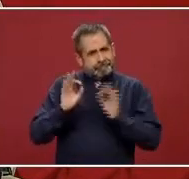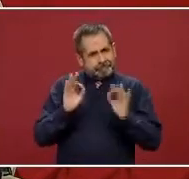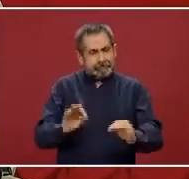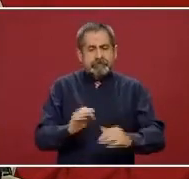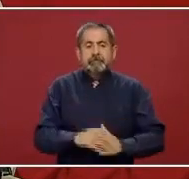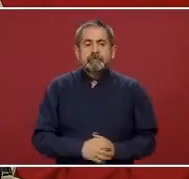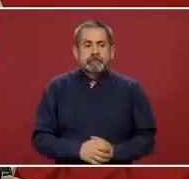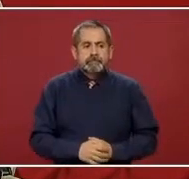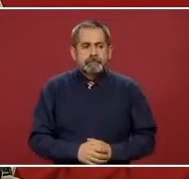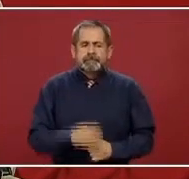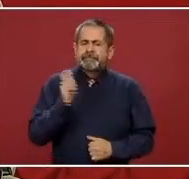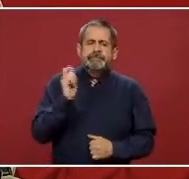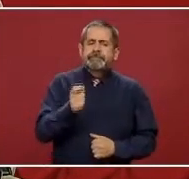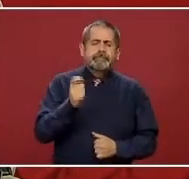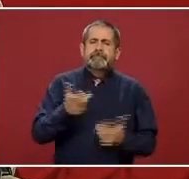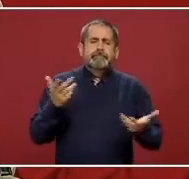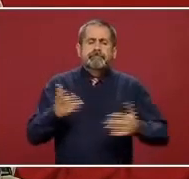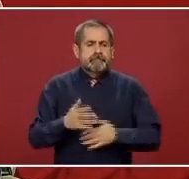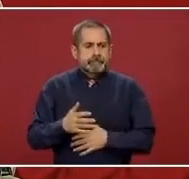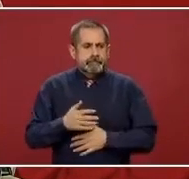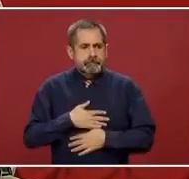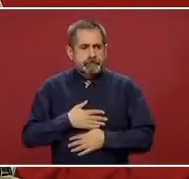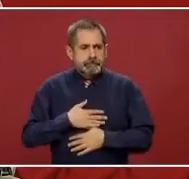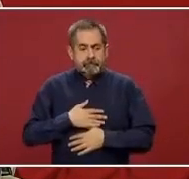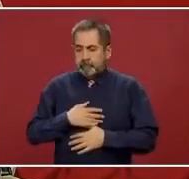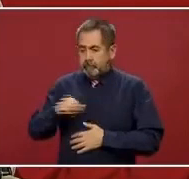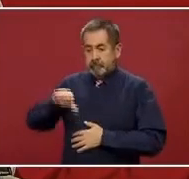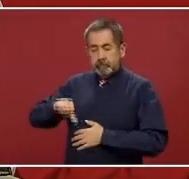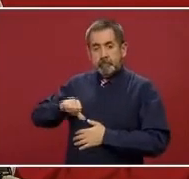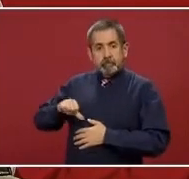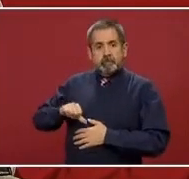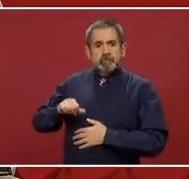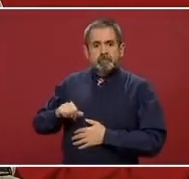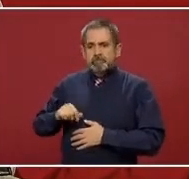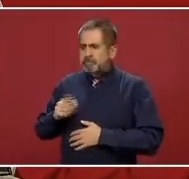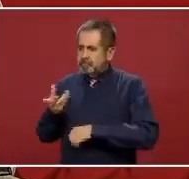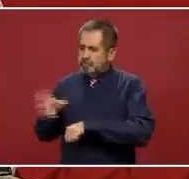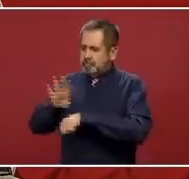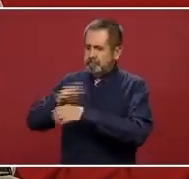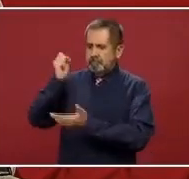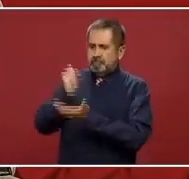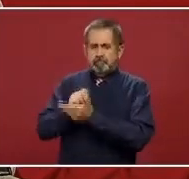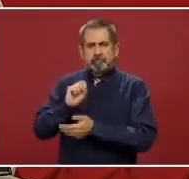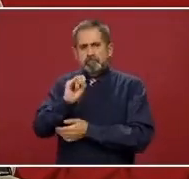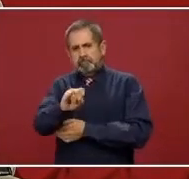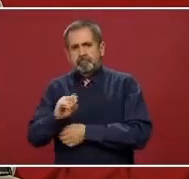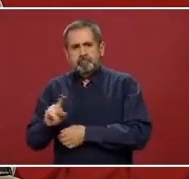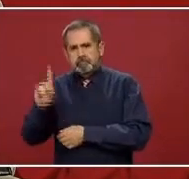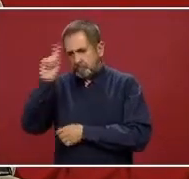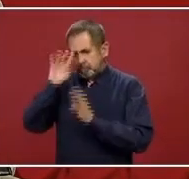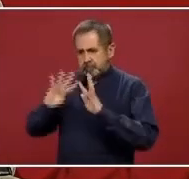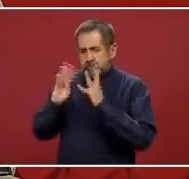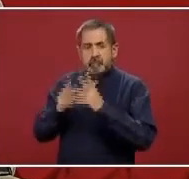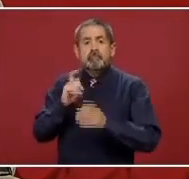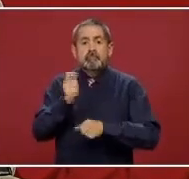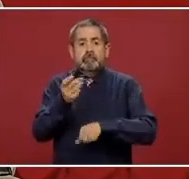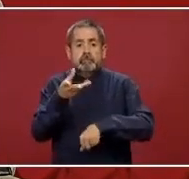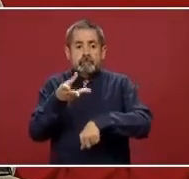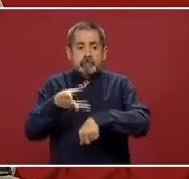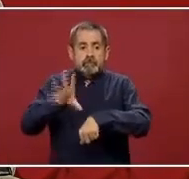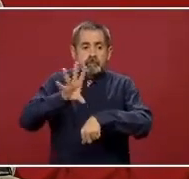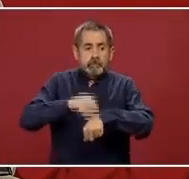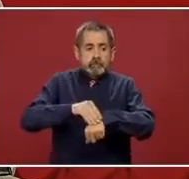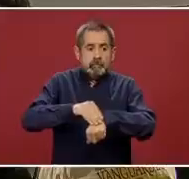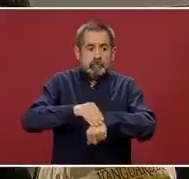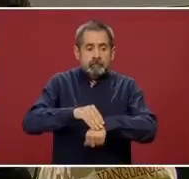Entonces, ¿qué es lo que en nuestro Consejo Técnico autorizó el día de hoy? Es un permiso